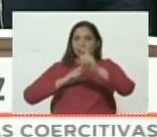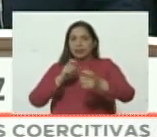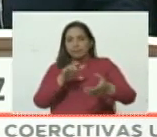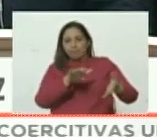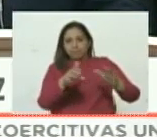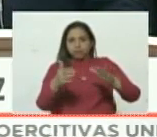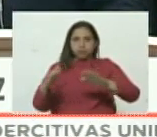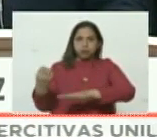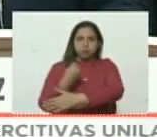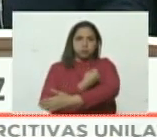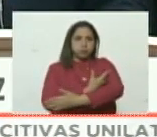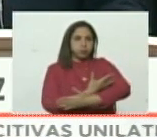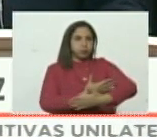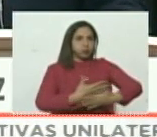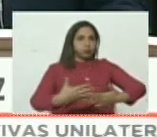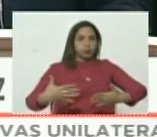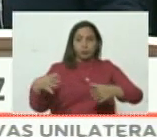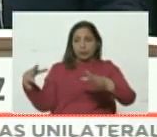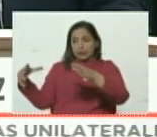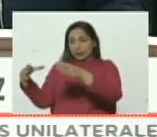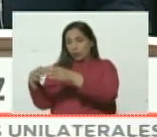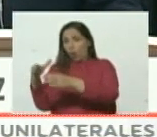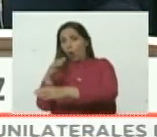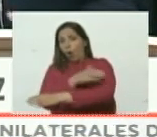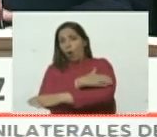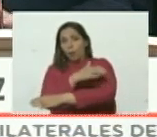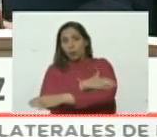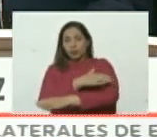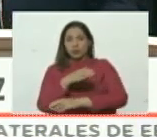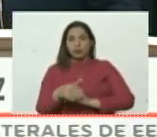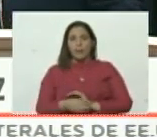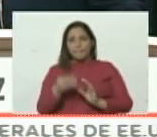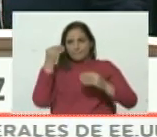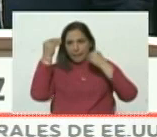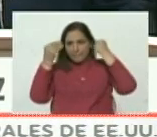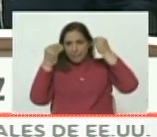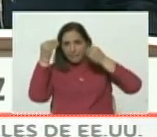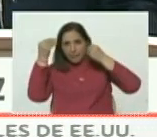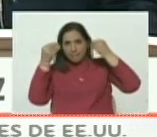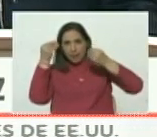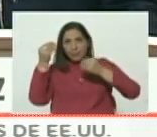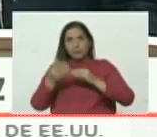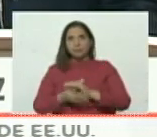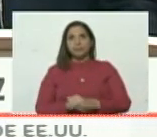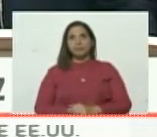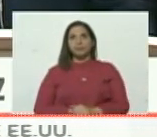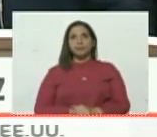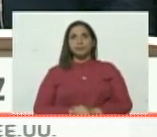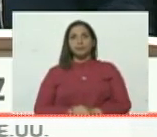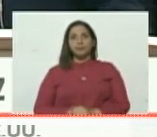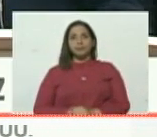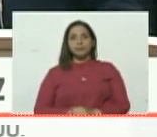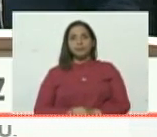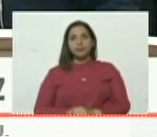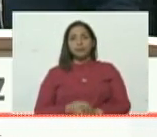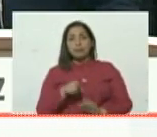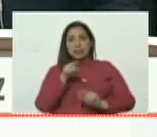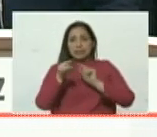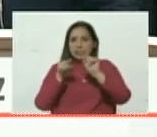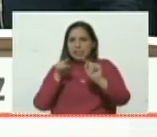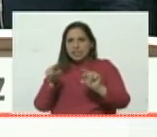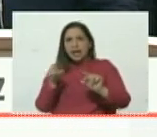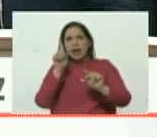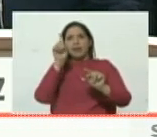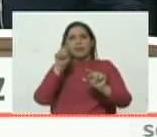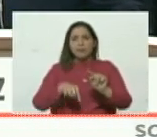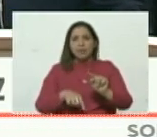sangrientas de esta dirigencia de la derecha venezolana. Que señalan también